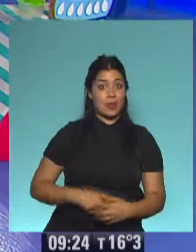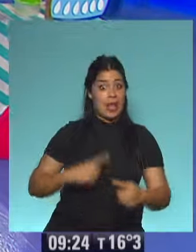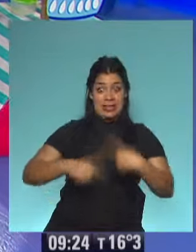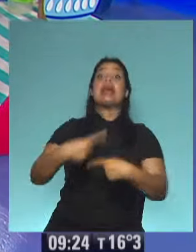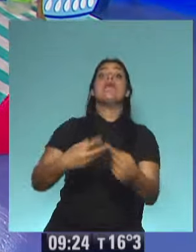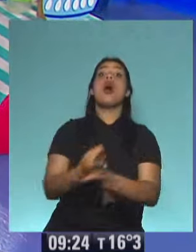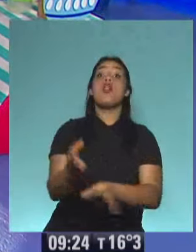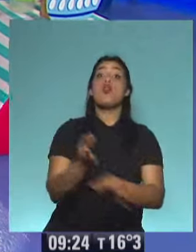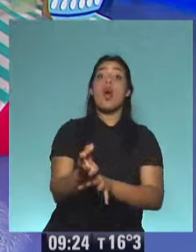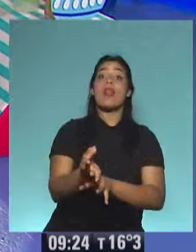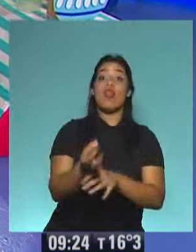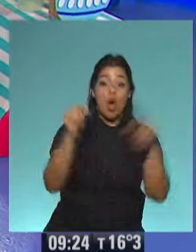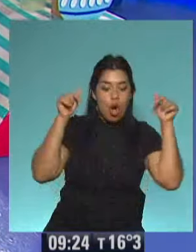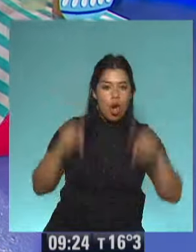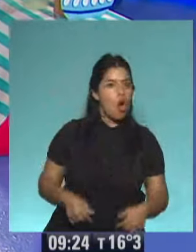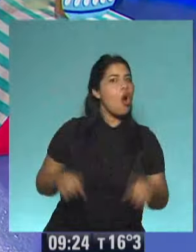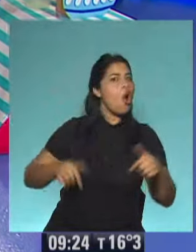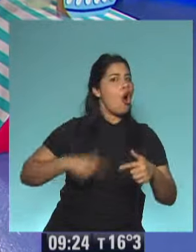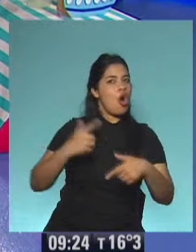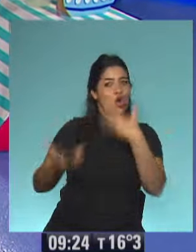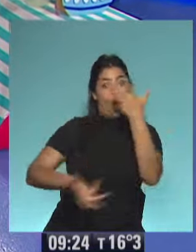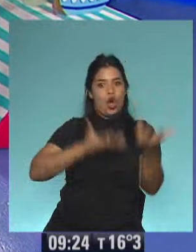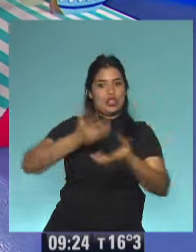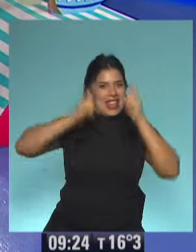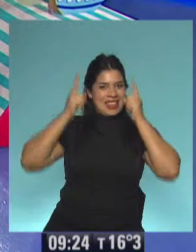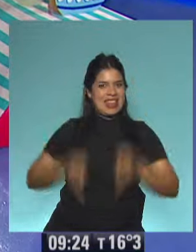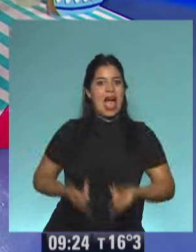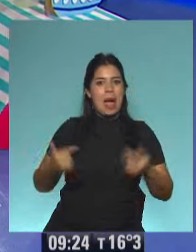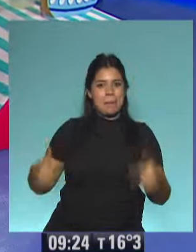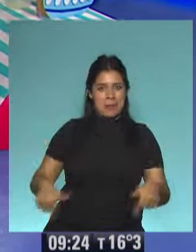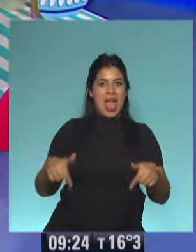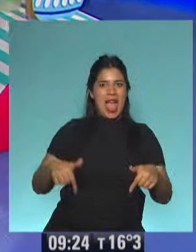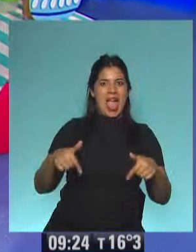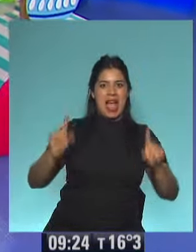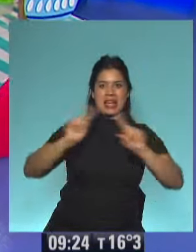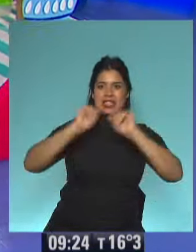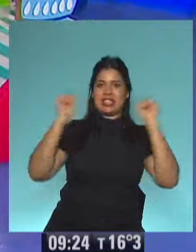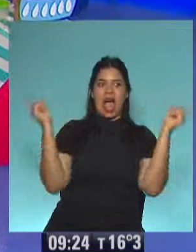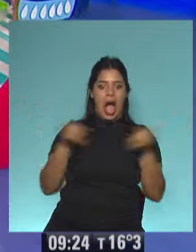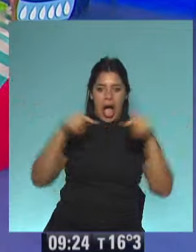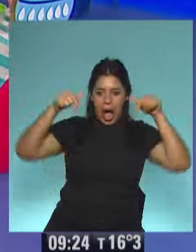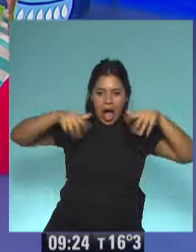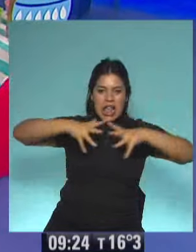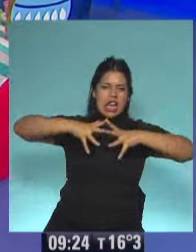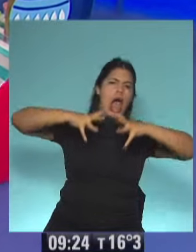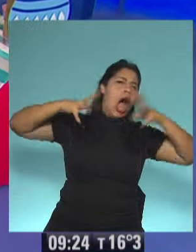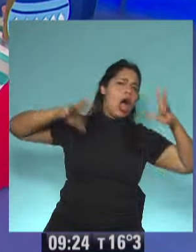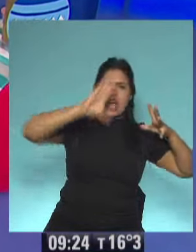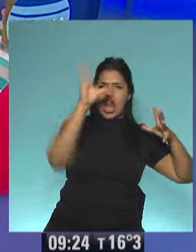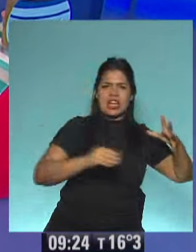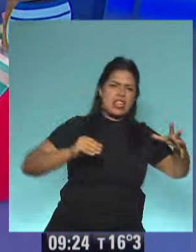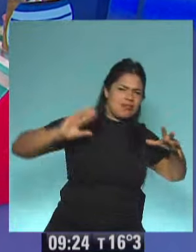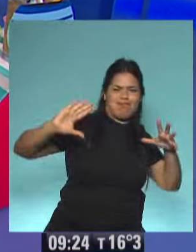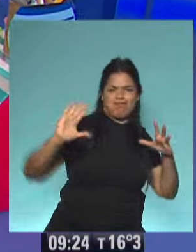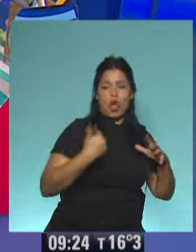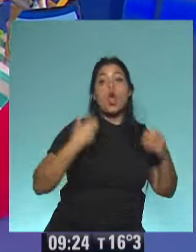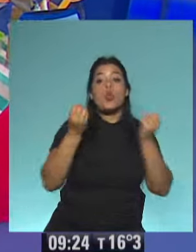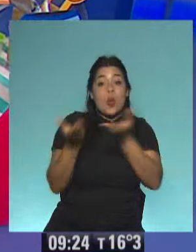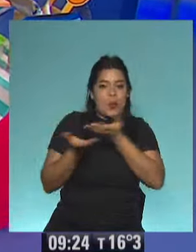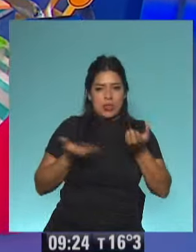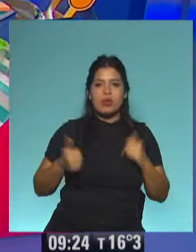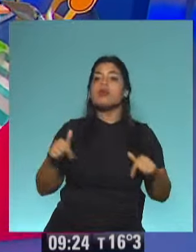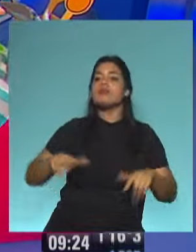Seguimos educando y hoy seguimos cocinando desde la cocina de la sala más grande de la República Argentina. ¡Bienvenidos!